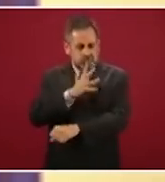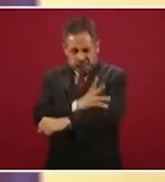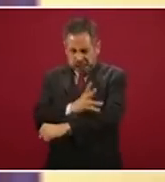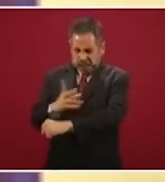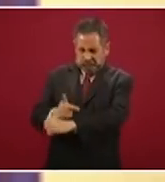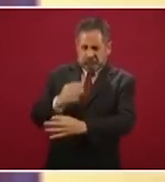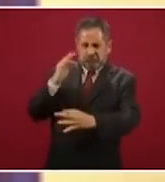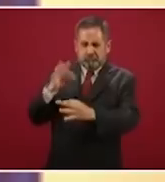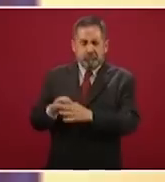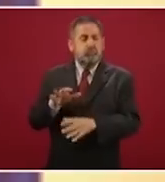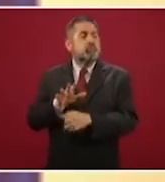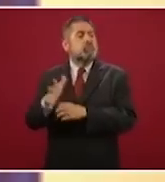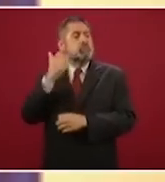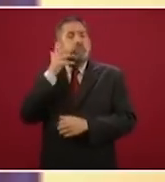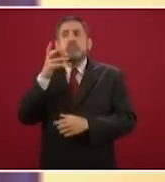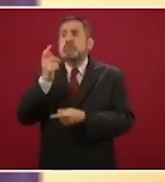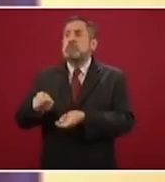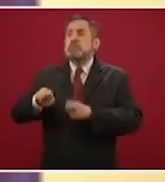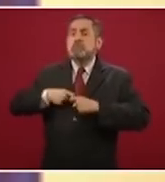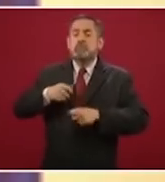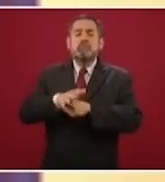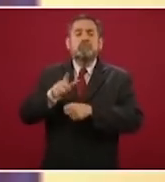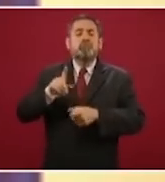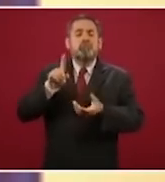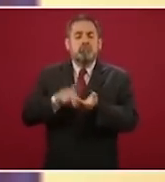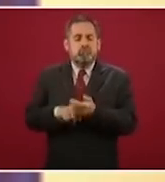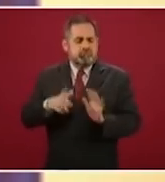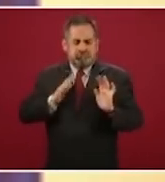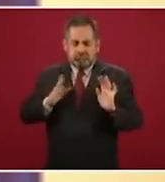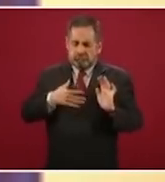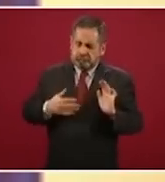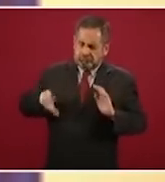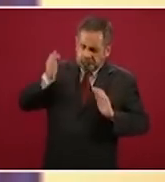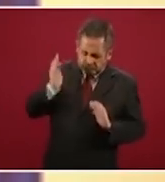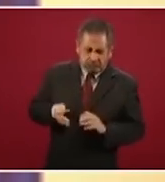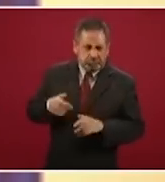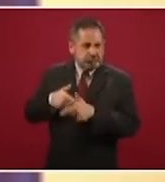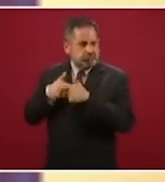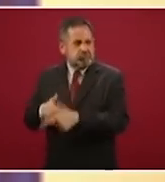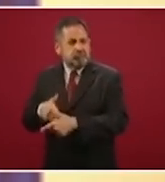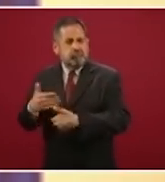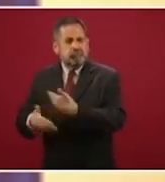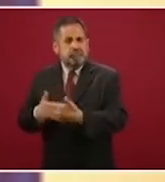buscan más recompensa de ellos que la de ser aceptados.